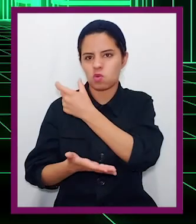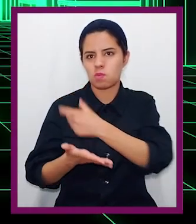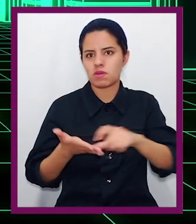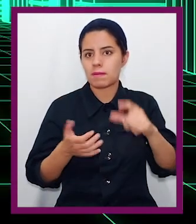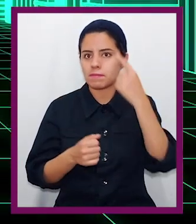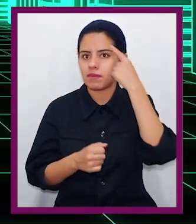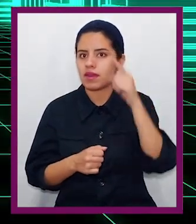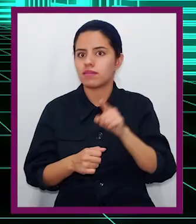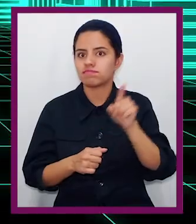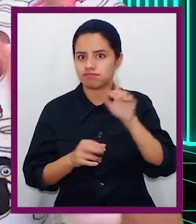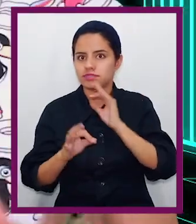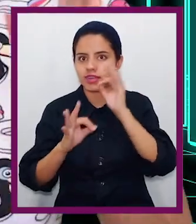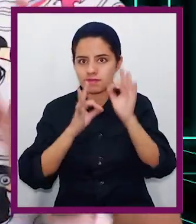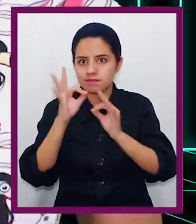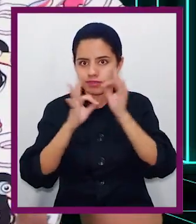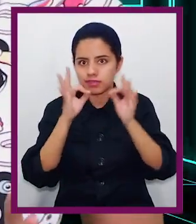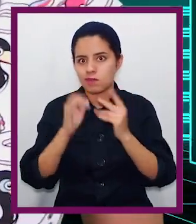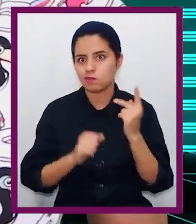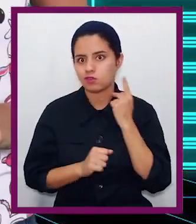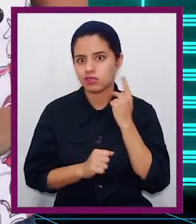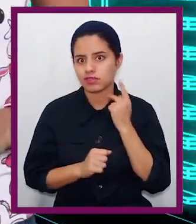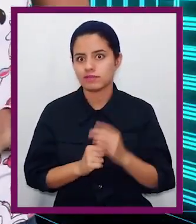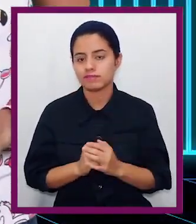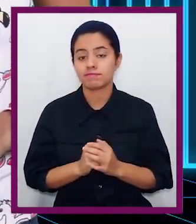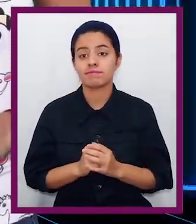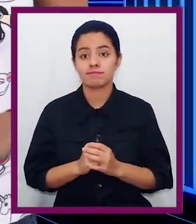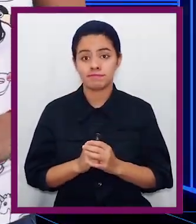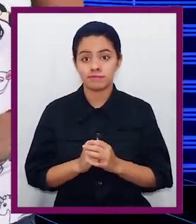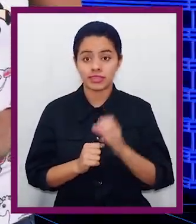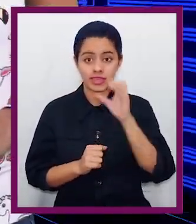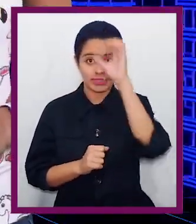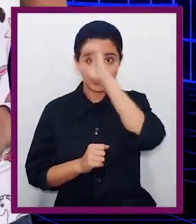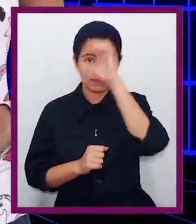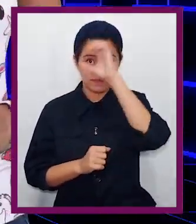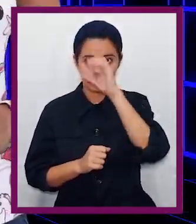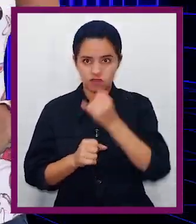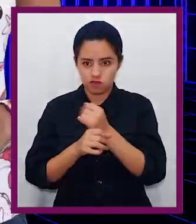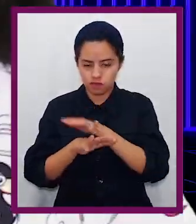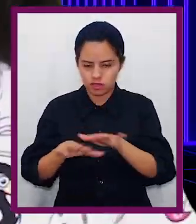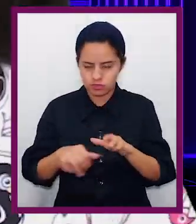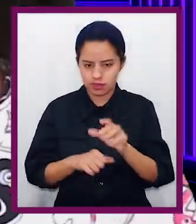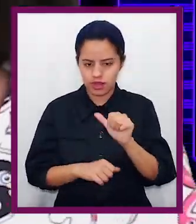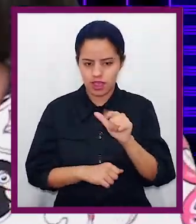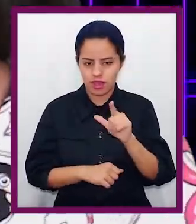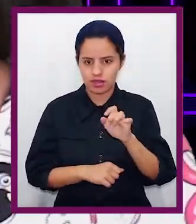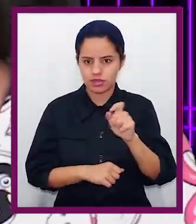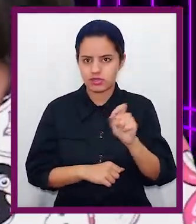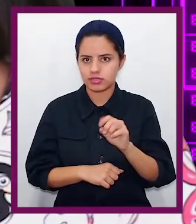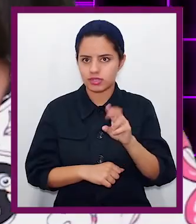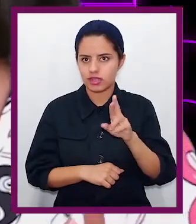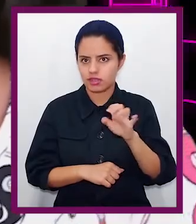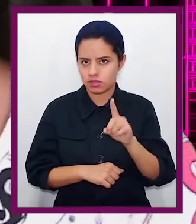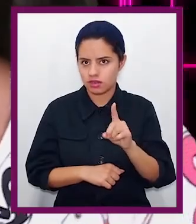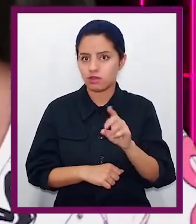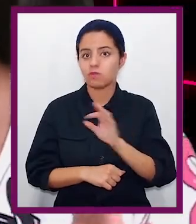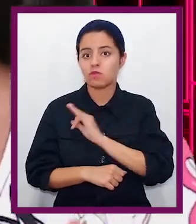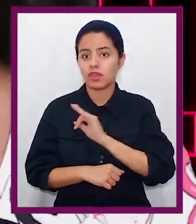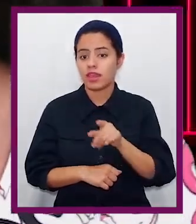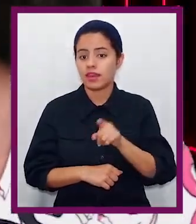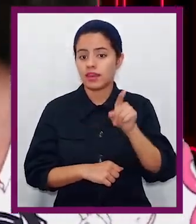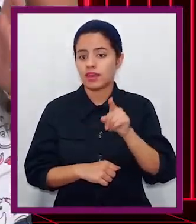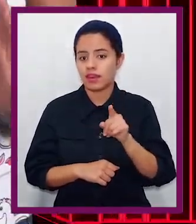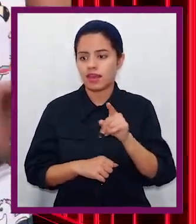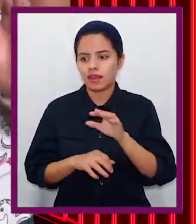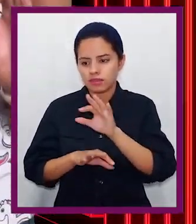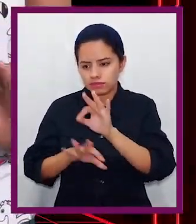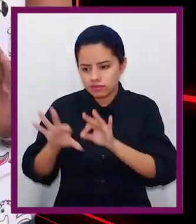¡No manches! Tal como lo escuchas, un científico de datos, Alexander Kogan, desarrolló la aplicación que permitió a Cambridge